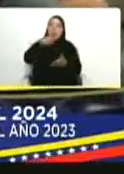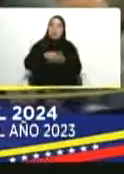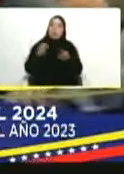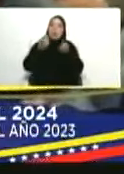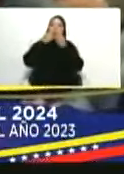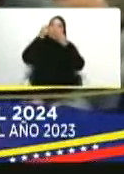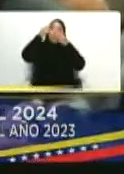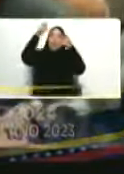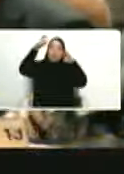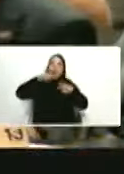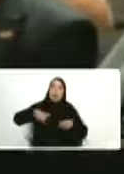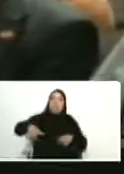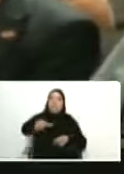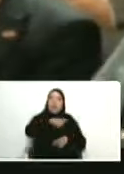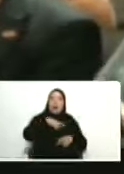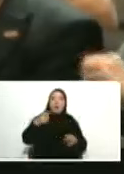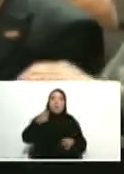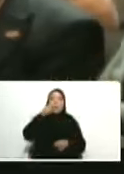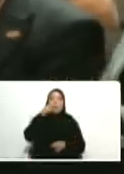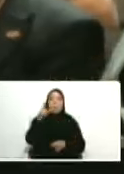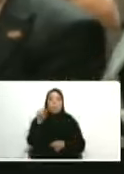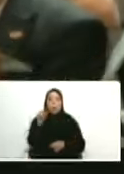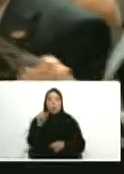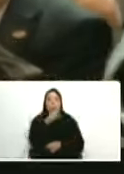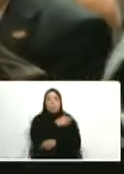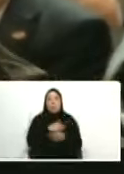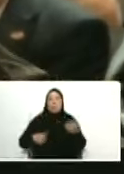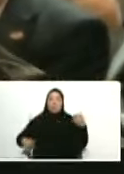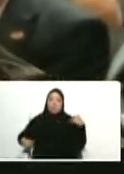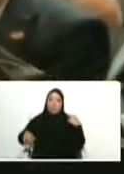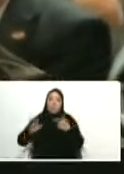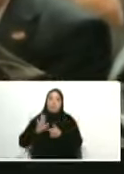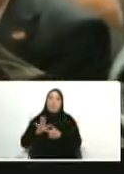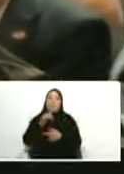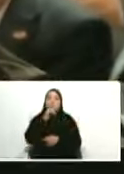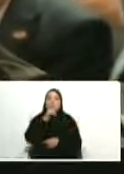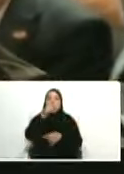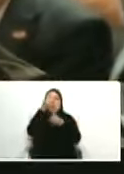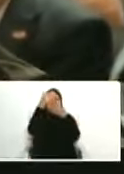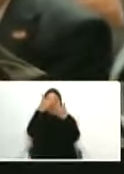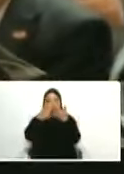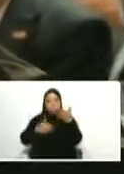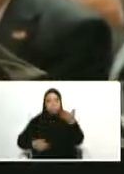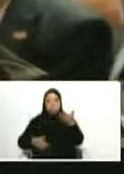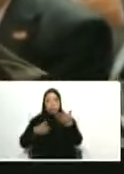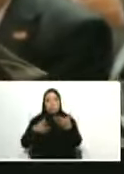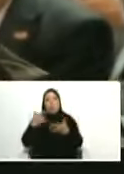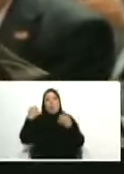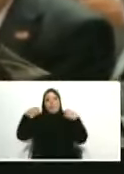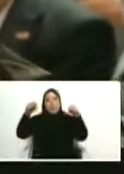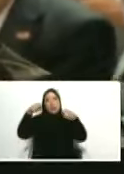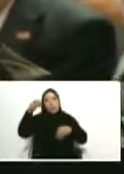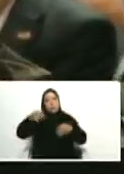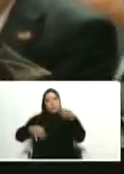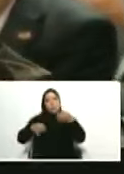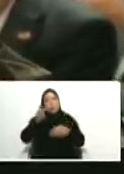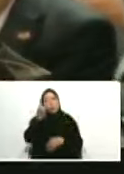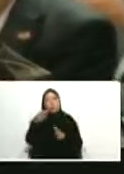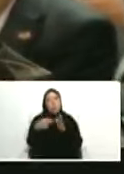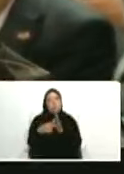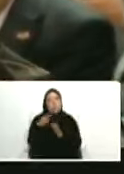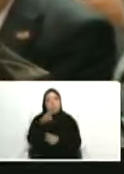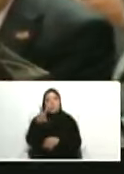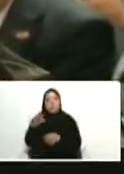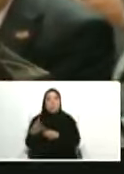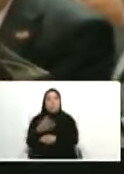al Bravo Pueblo. Segundo, presentación del informe de gestión correspondiente al ejercicio fiscal 2023